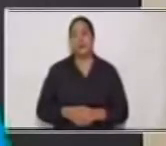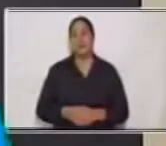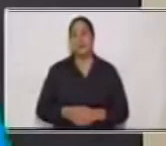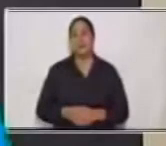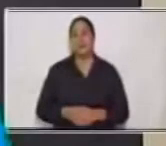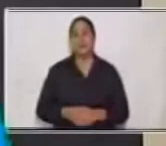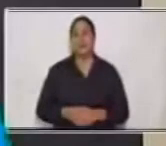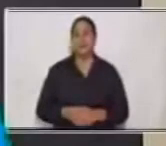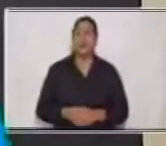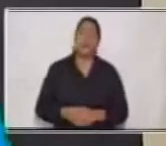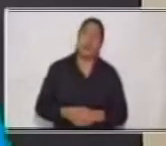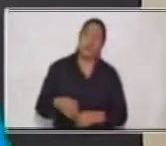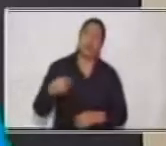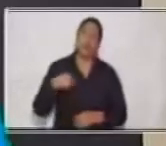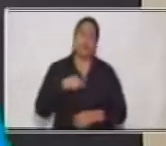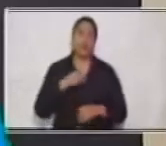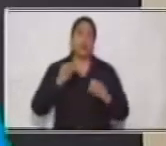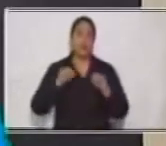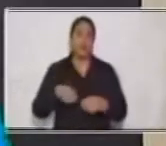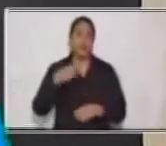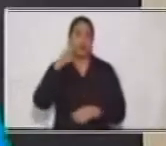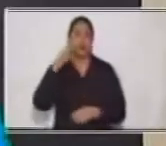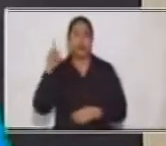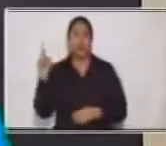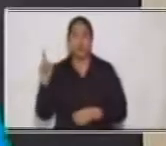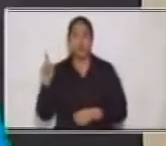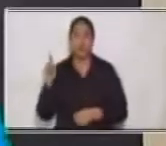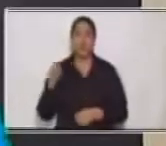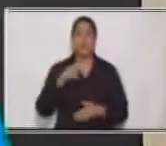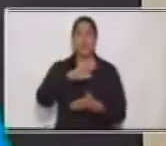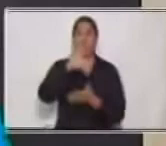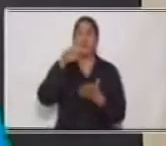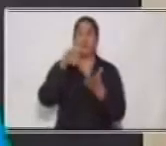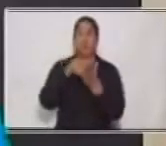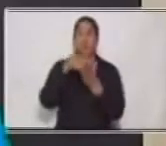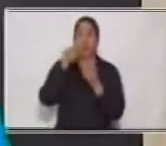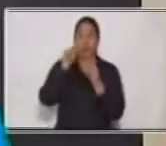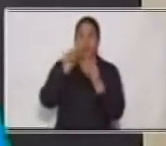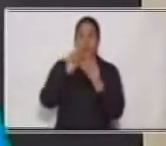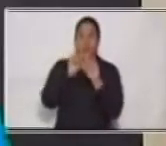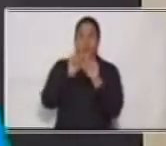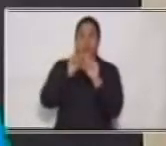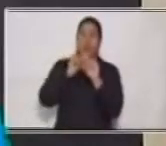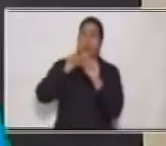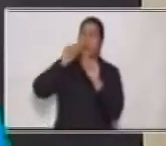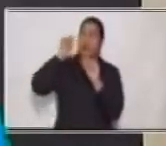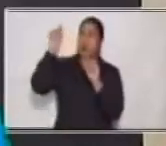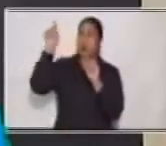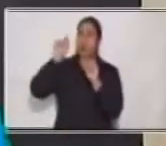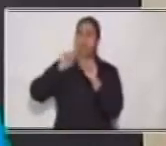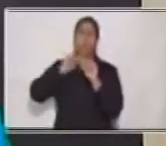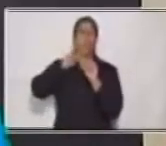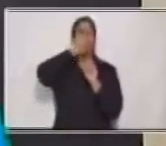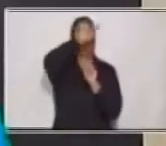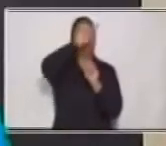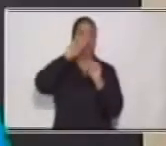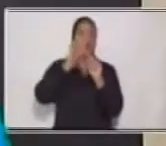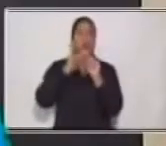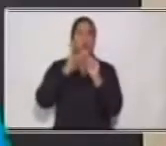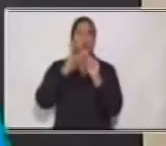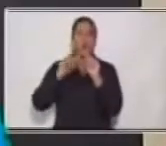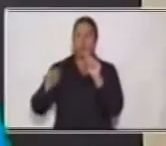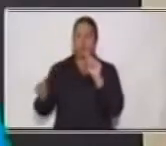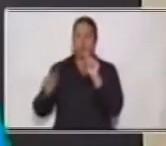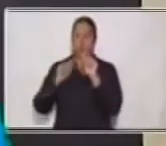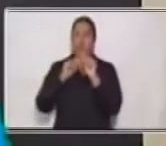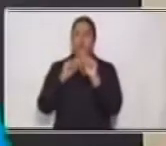Como podemos ver, entonces del centro a cada uno de los extremos de este rectángulo vamos a hacer